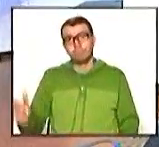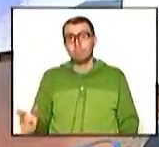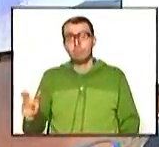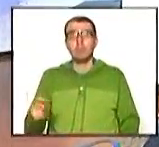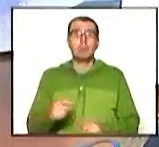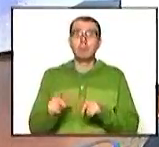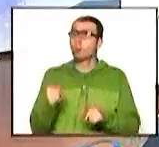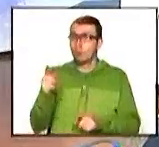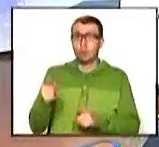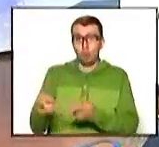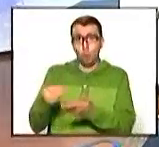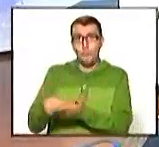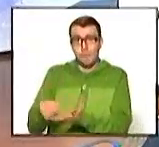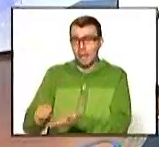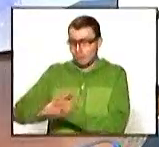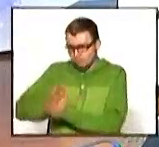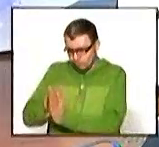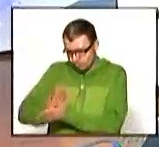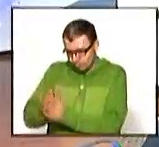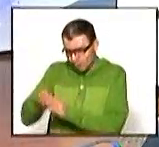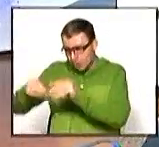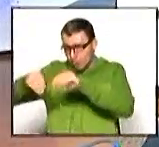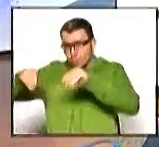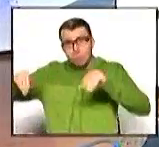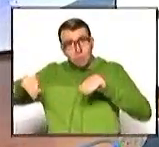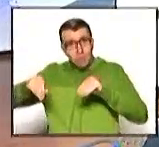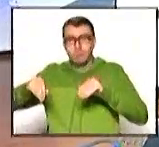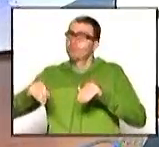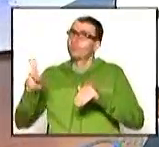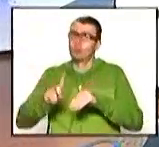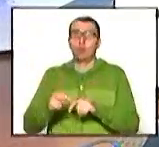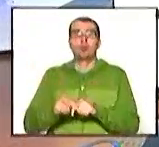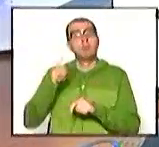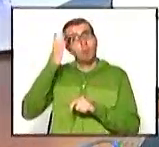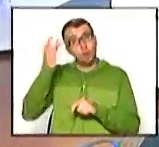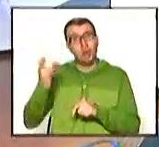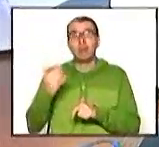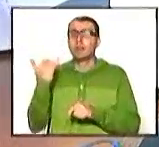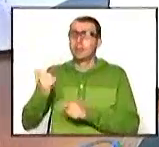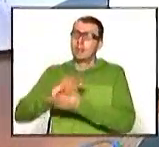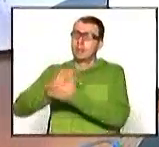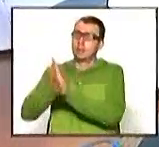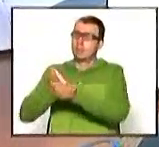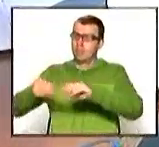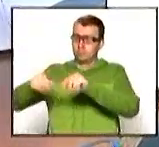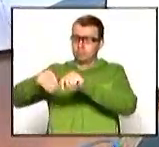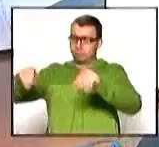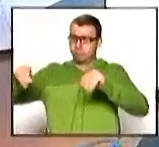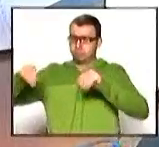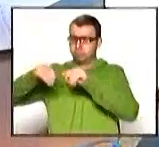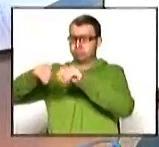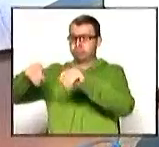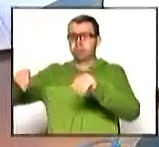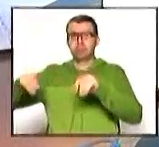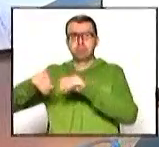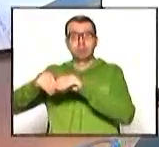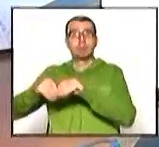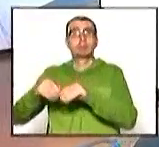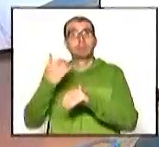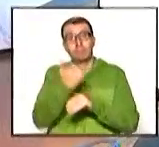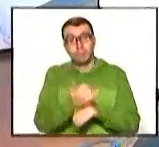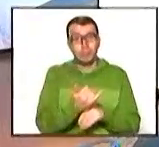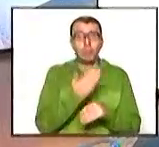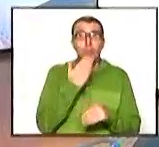compren molido. ¿Por qué? Porque cuando se muele el grano con la cascarilla, ahí queda todo. En la cascarilla hay